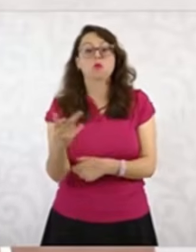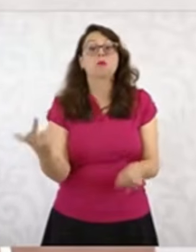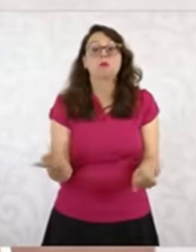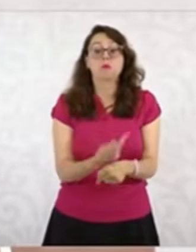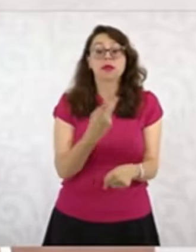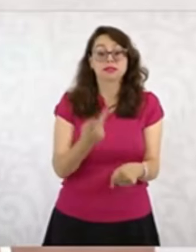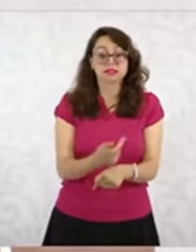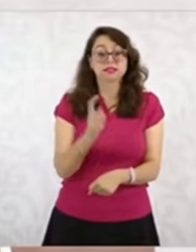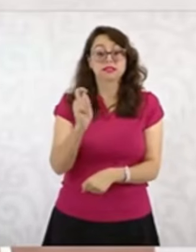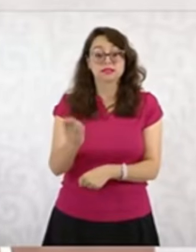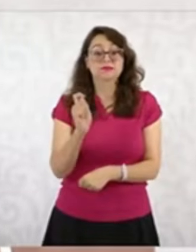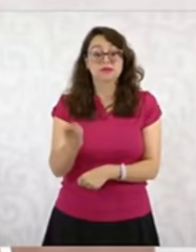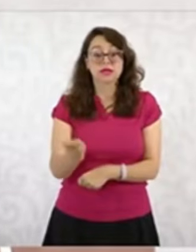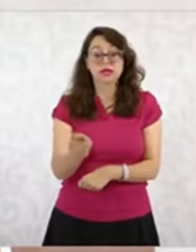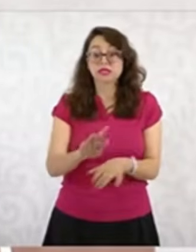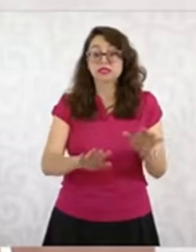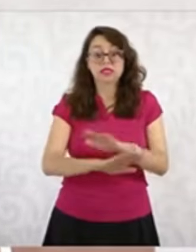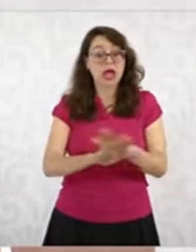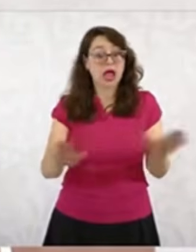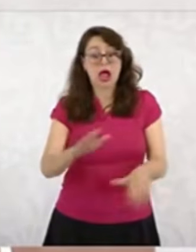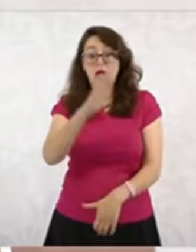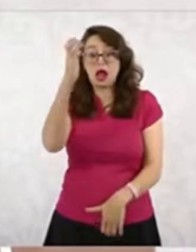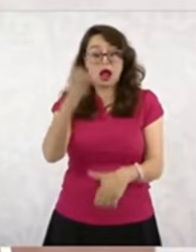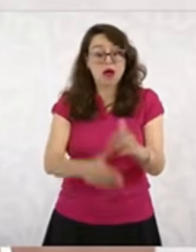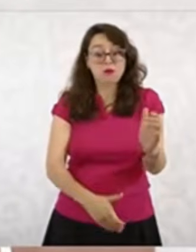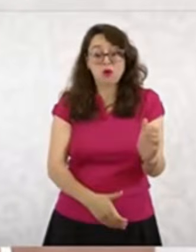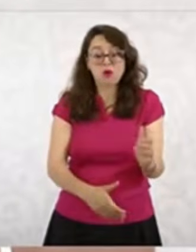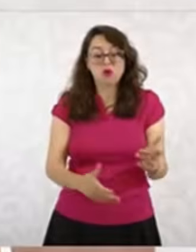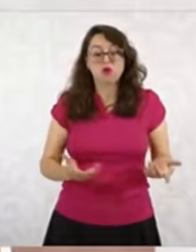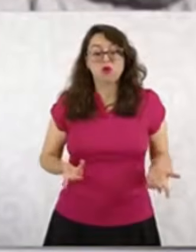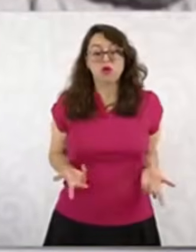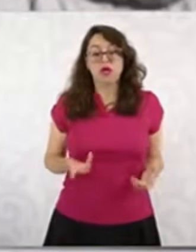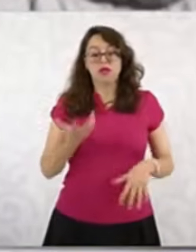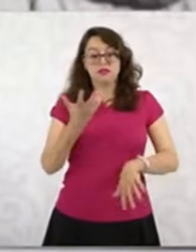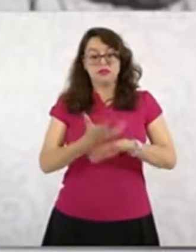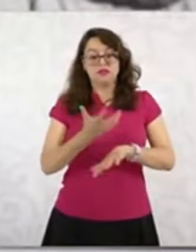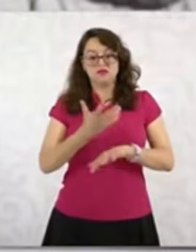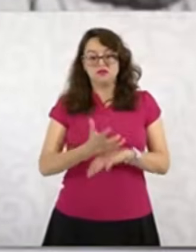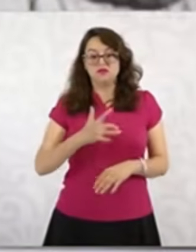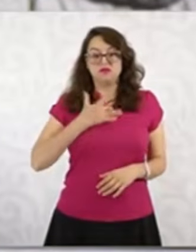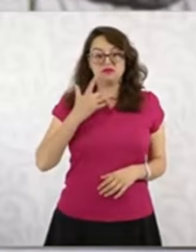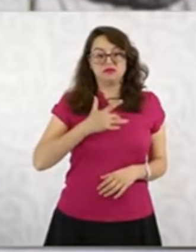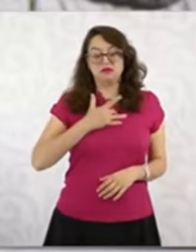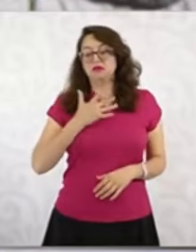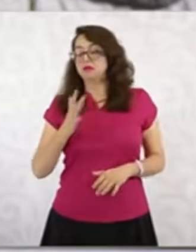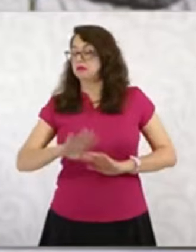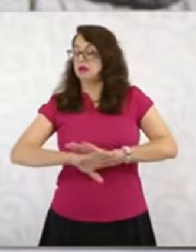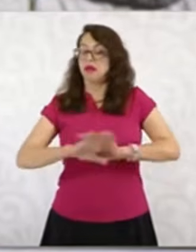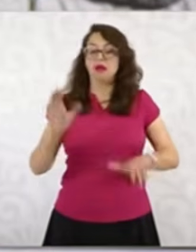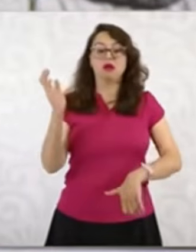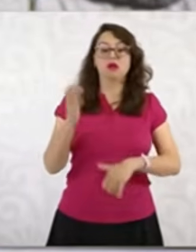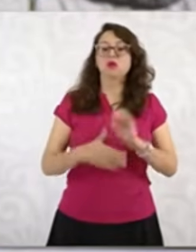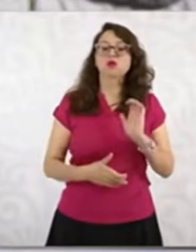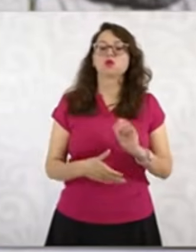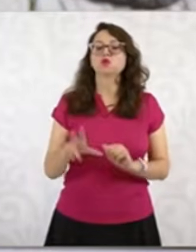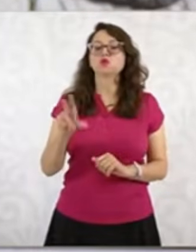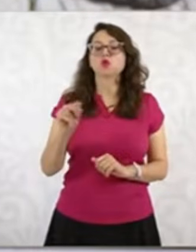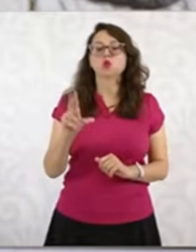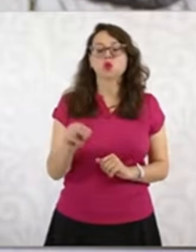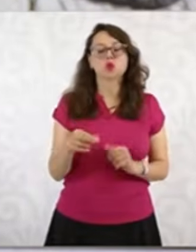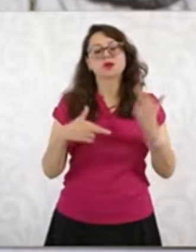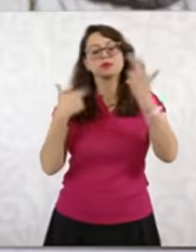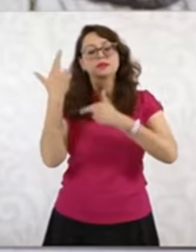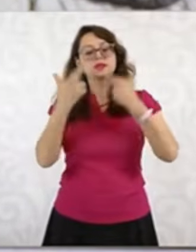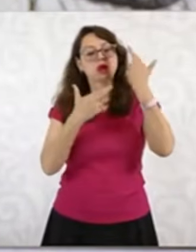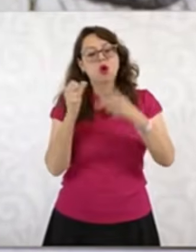de julio se vaya a acabar el tratado si Estados Unidos decide algo, sino que cambia el proceso de